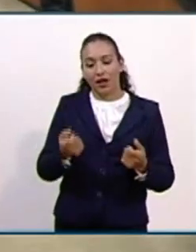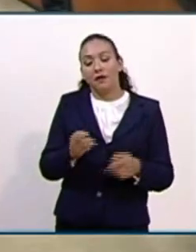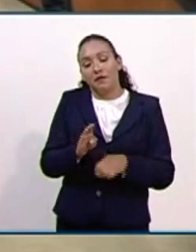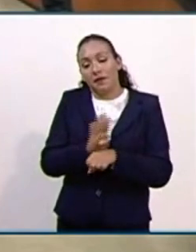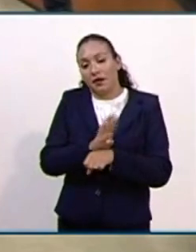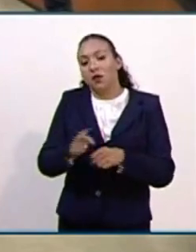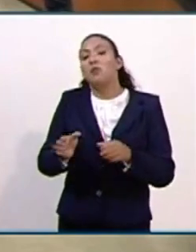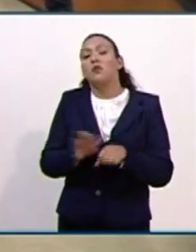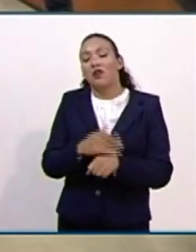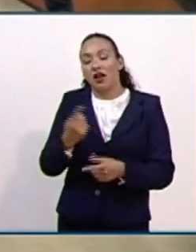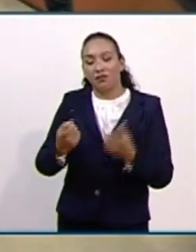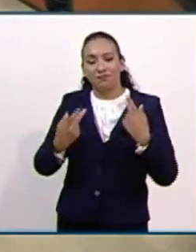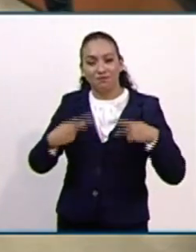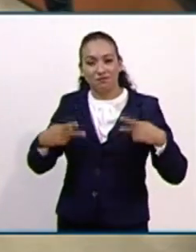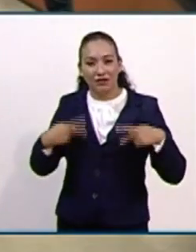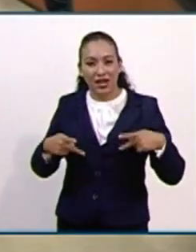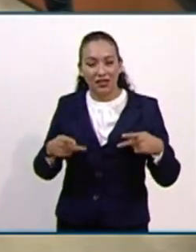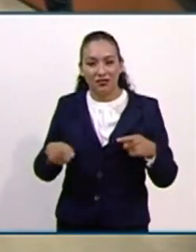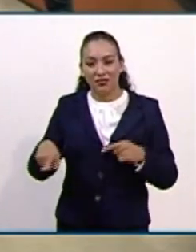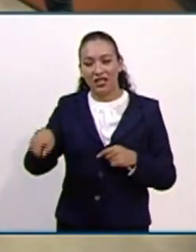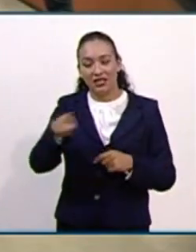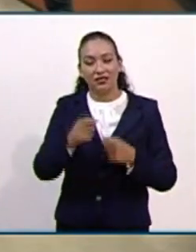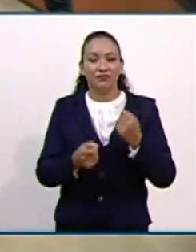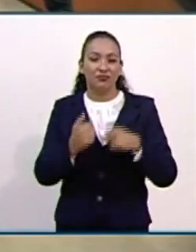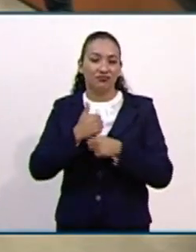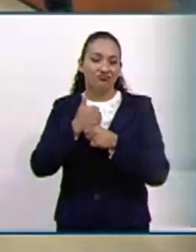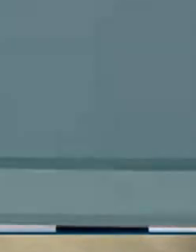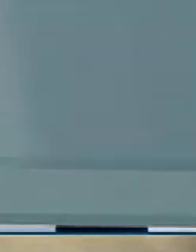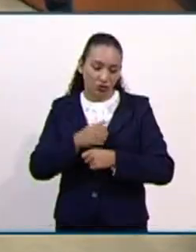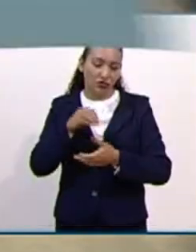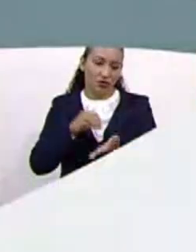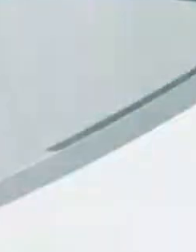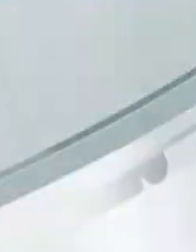personas en situación de vulnerabilidad.